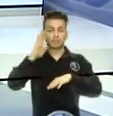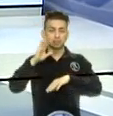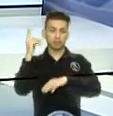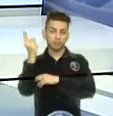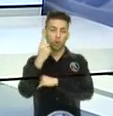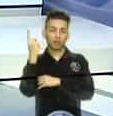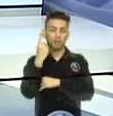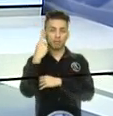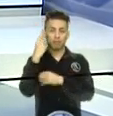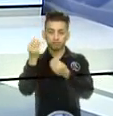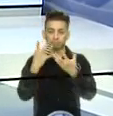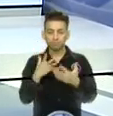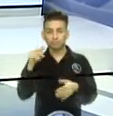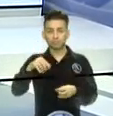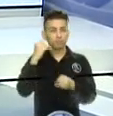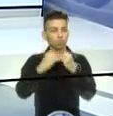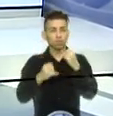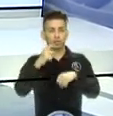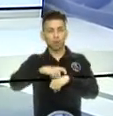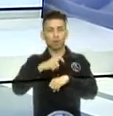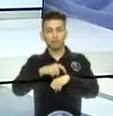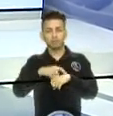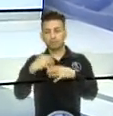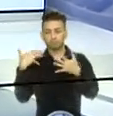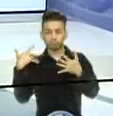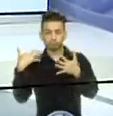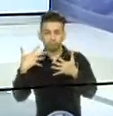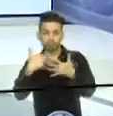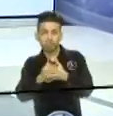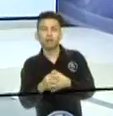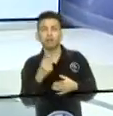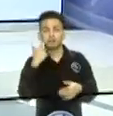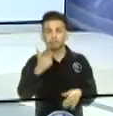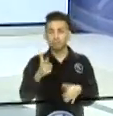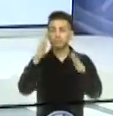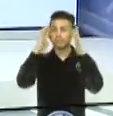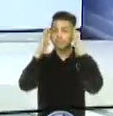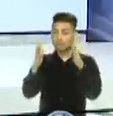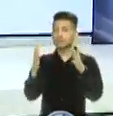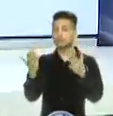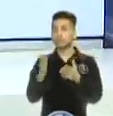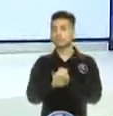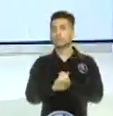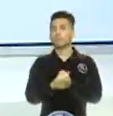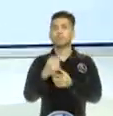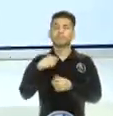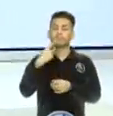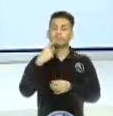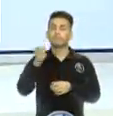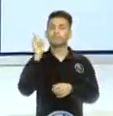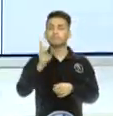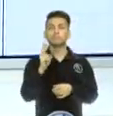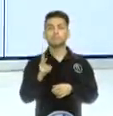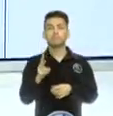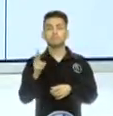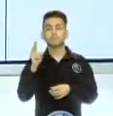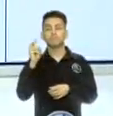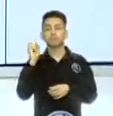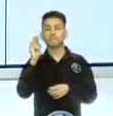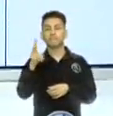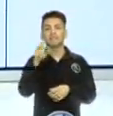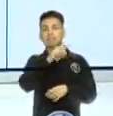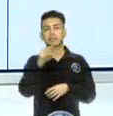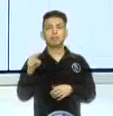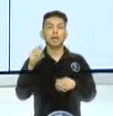en las últimas horas. Hay que ponerle mucha atención, aunque como decimos, el fin de semana tiende a disminuir, pero el